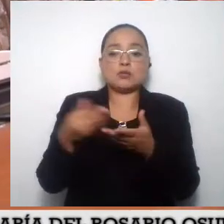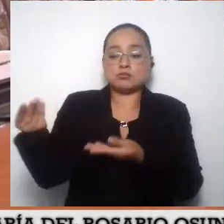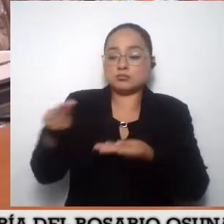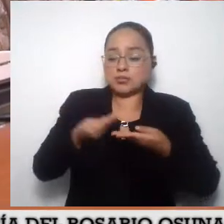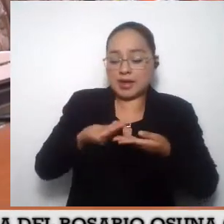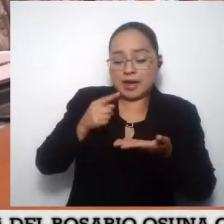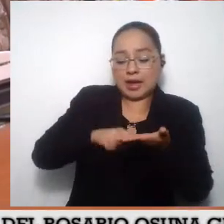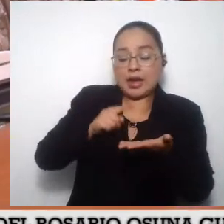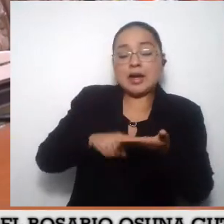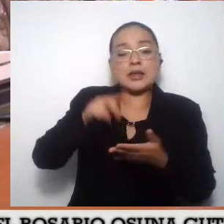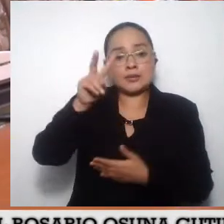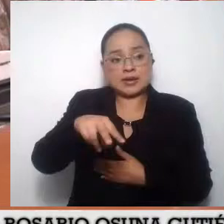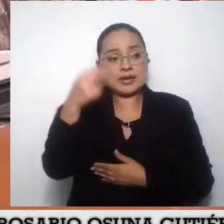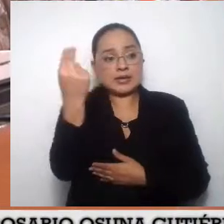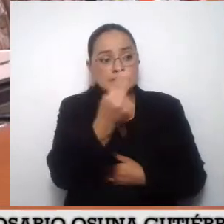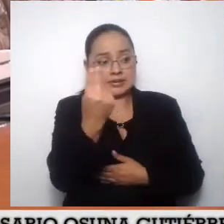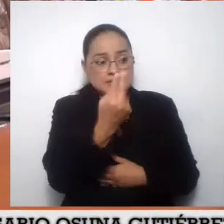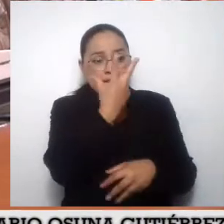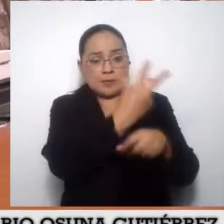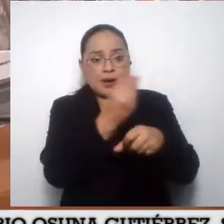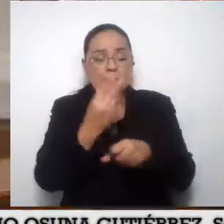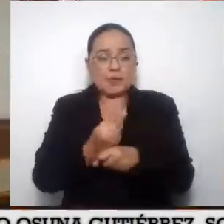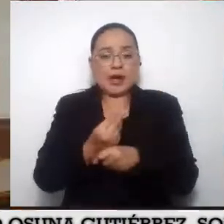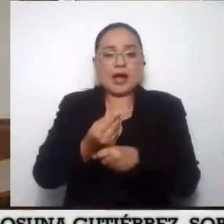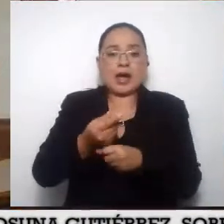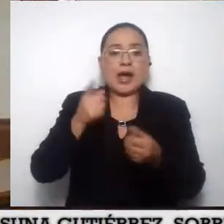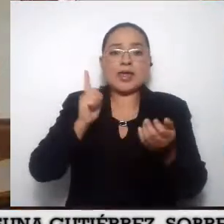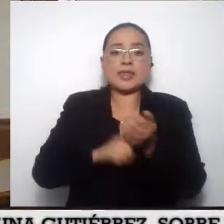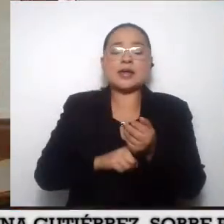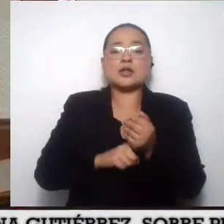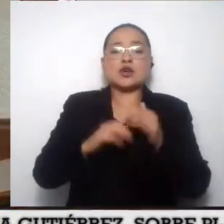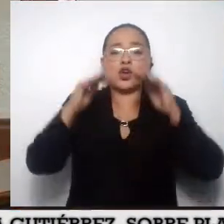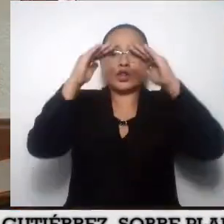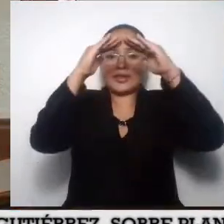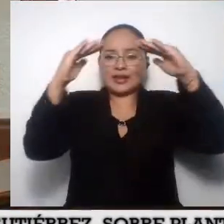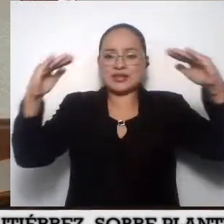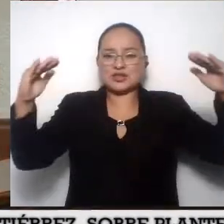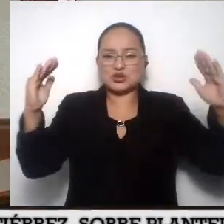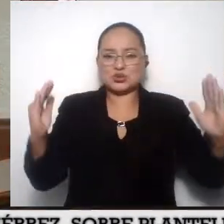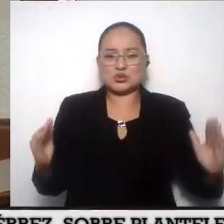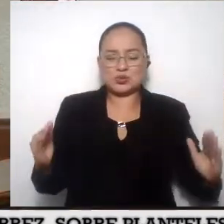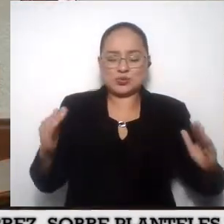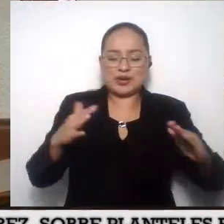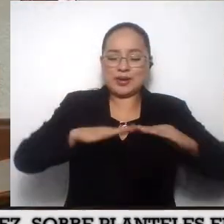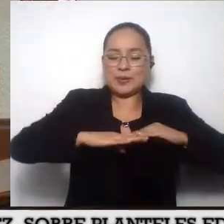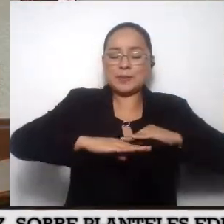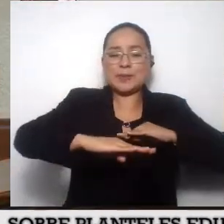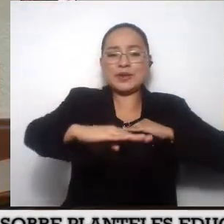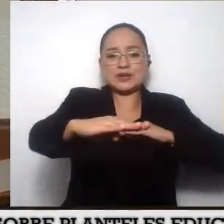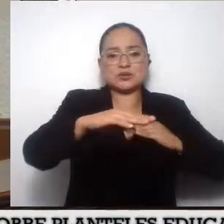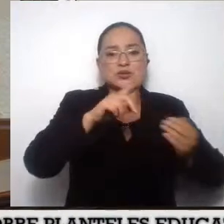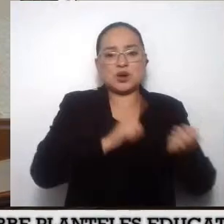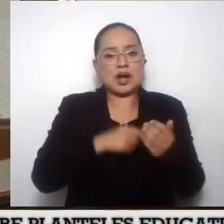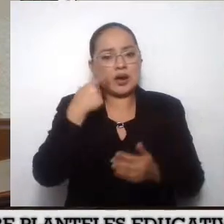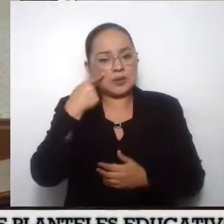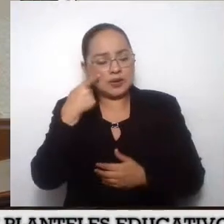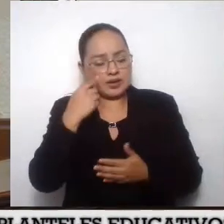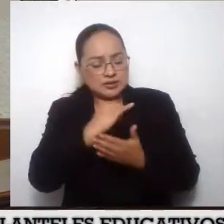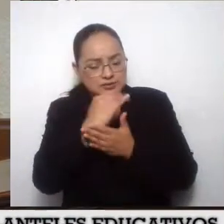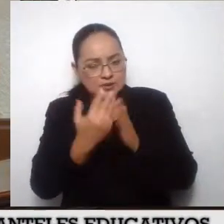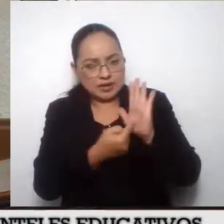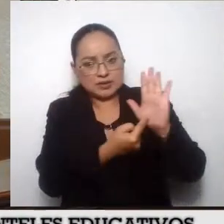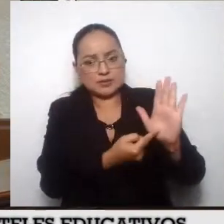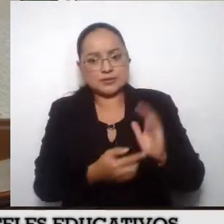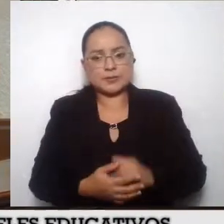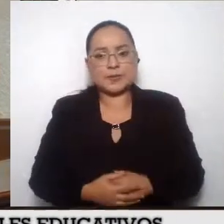de restauración del piso de la techumbre, como podemos observar aquí en la ilustración.